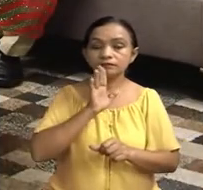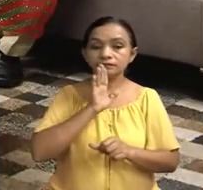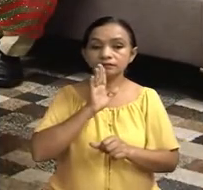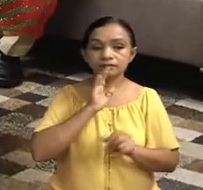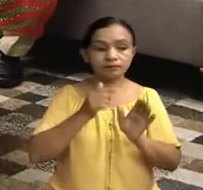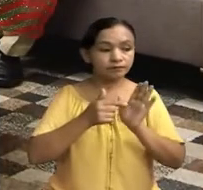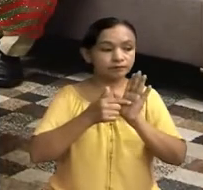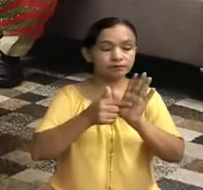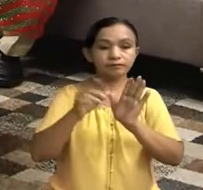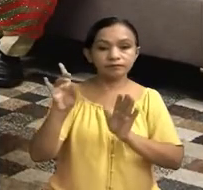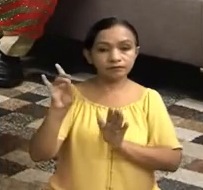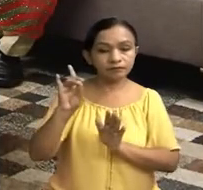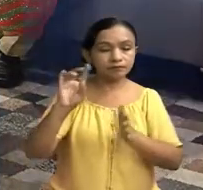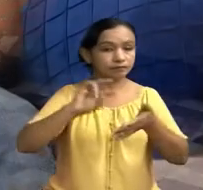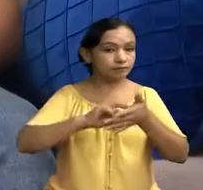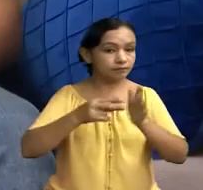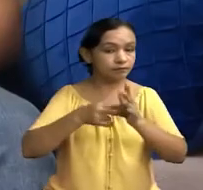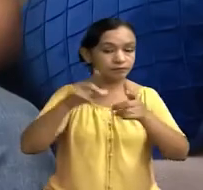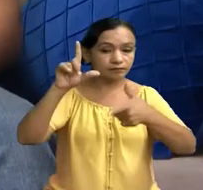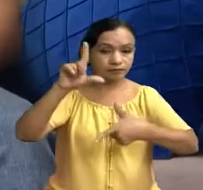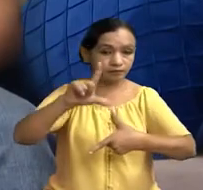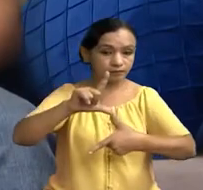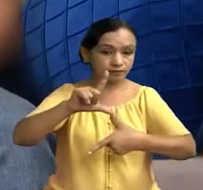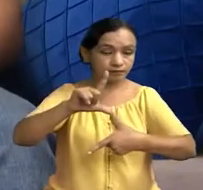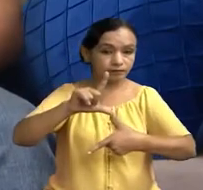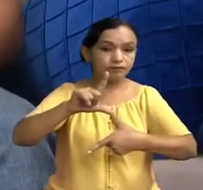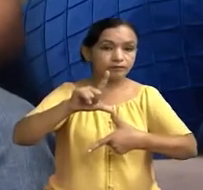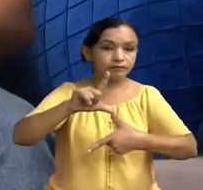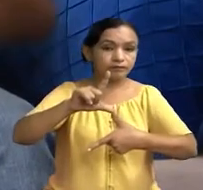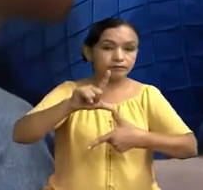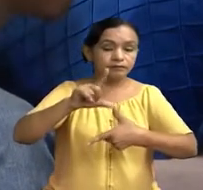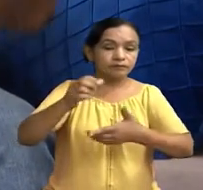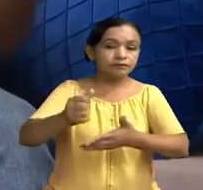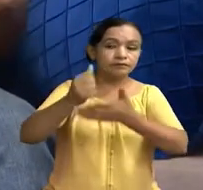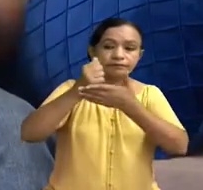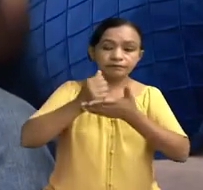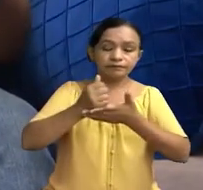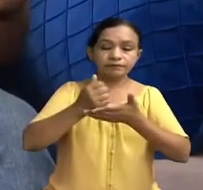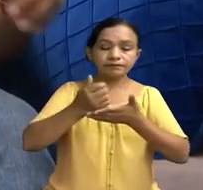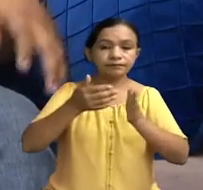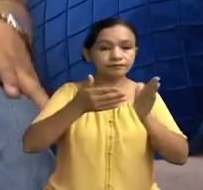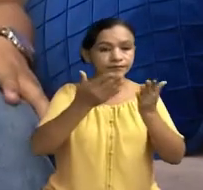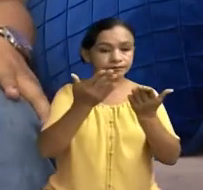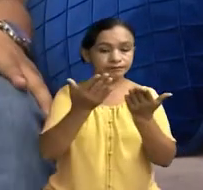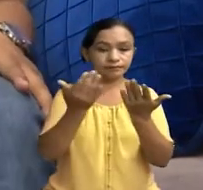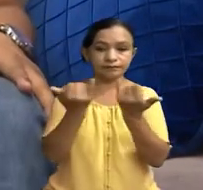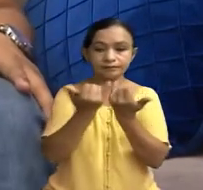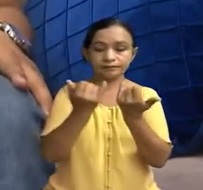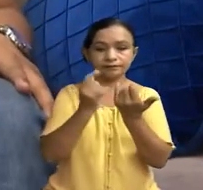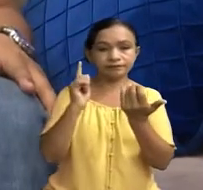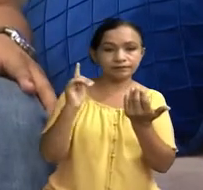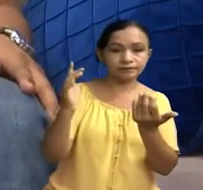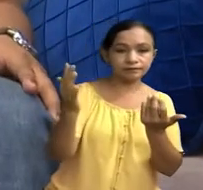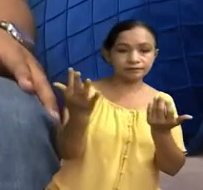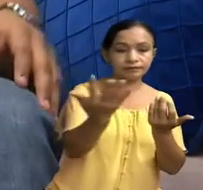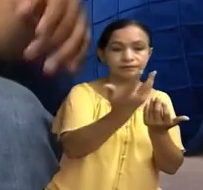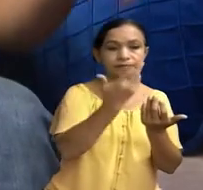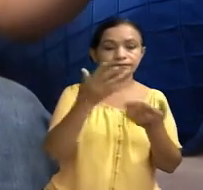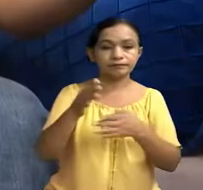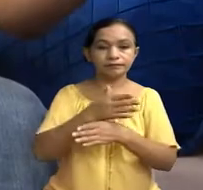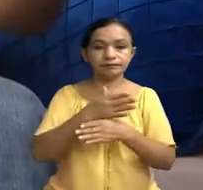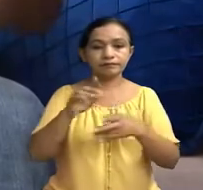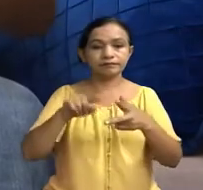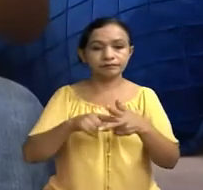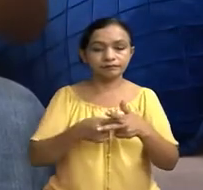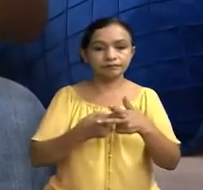ejemplo boliviano lo que significa para América Latina, porque nos da una especie de espejo para todos los procesos progresistas de la región a